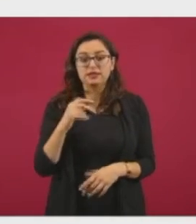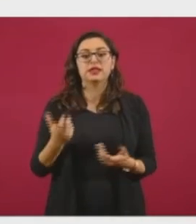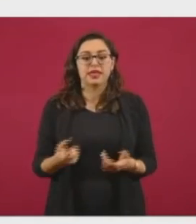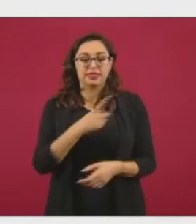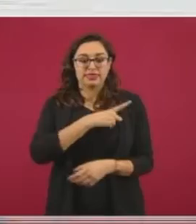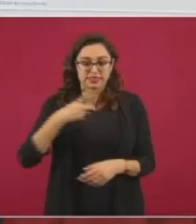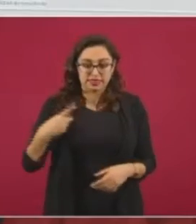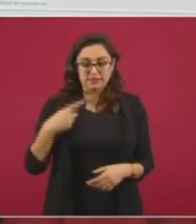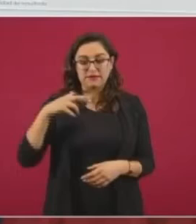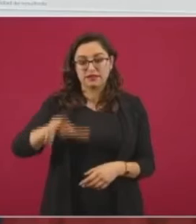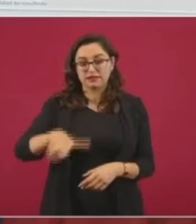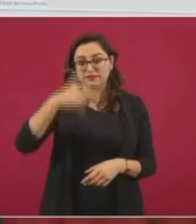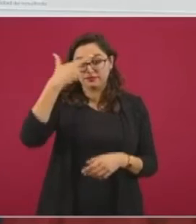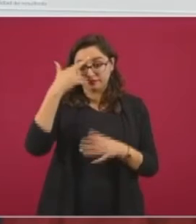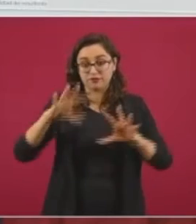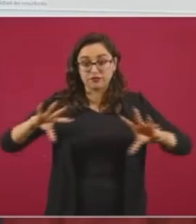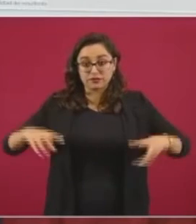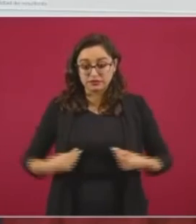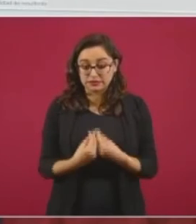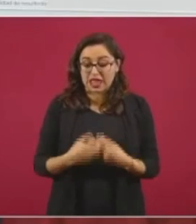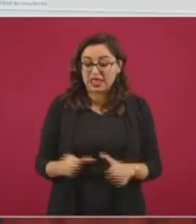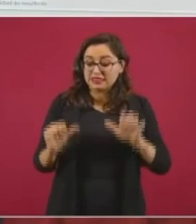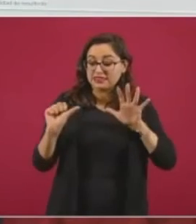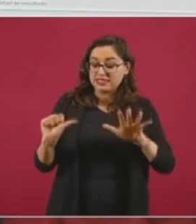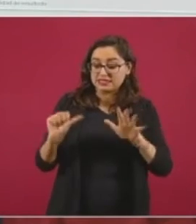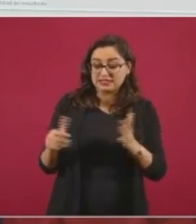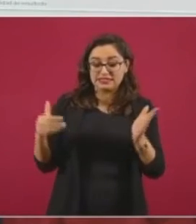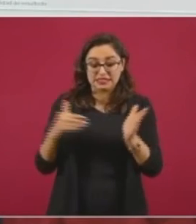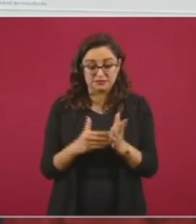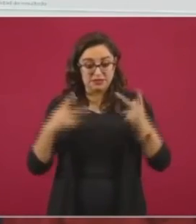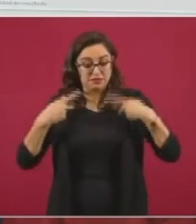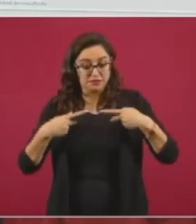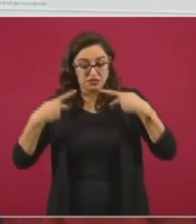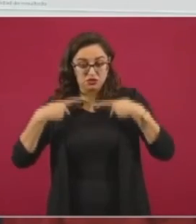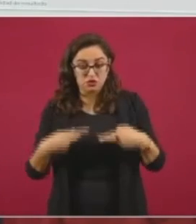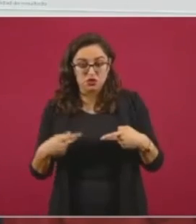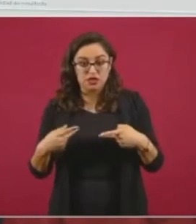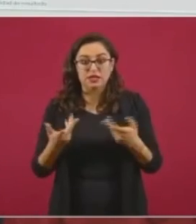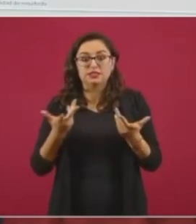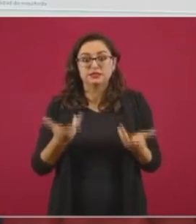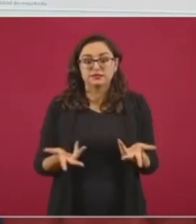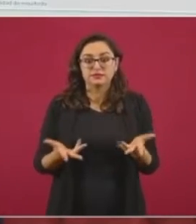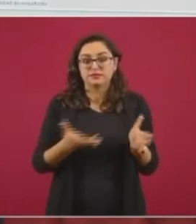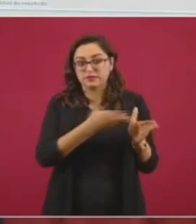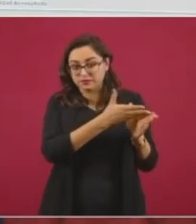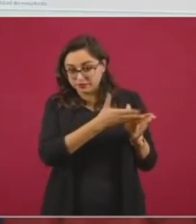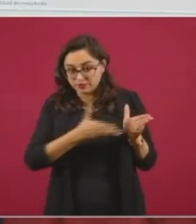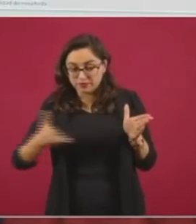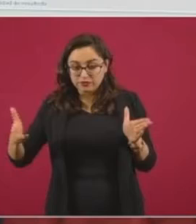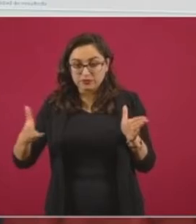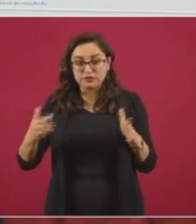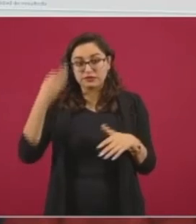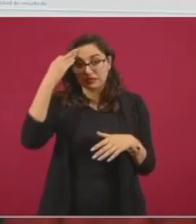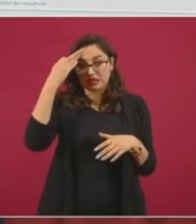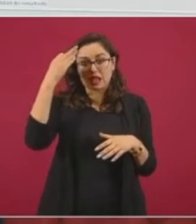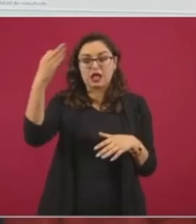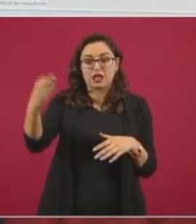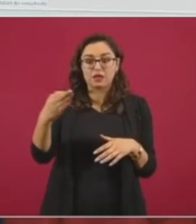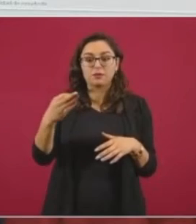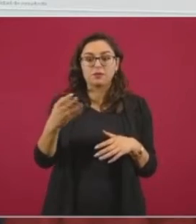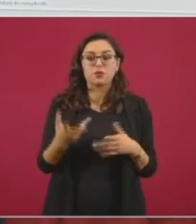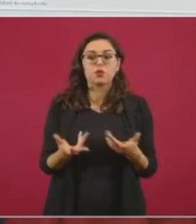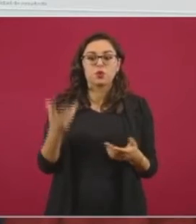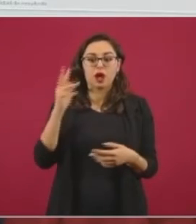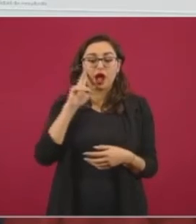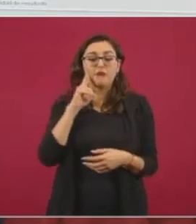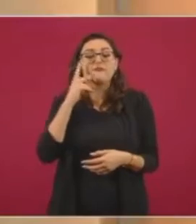16.000 defunciones lamentables todas están en un periodo de verificación y de certificación para